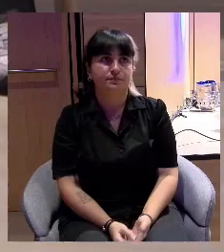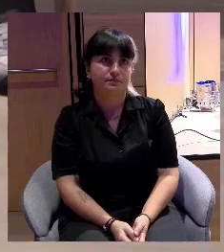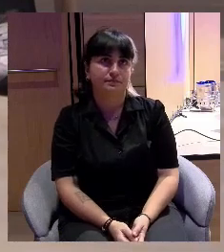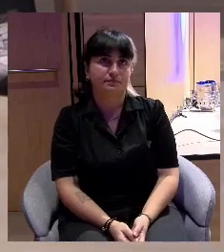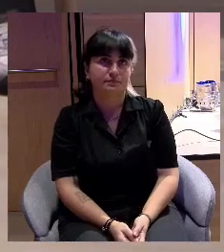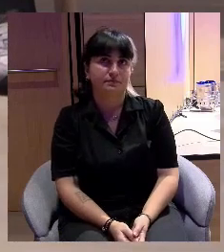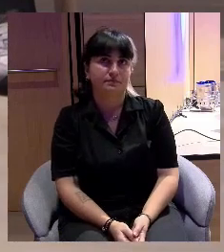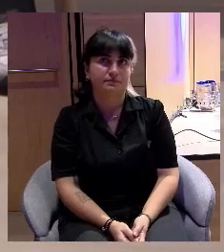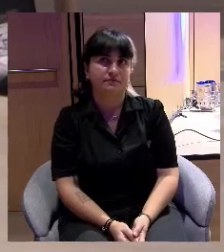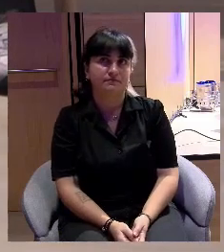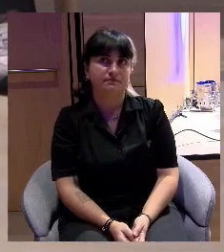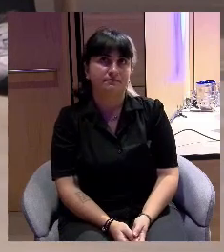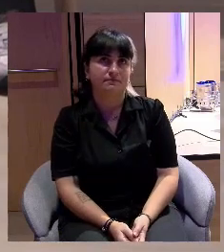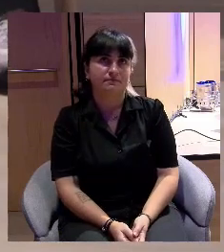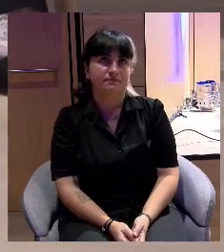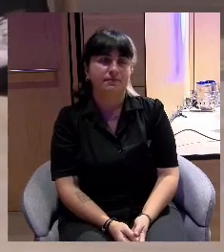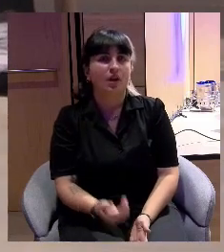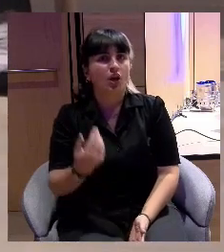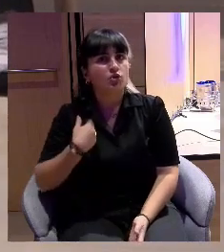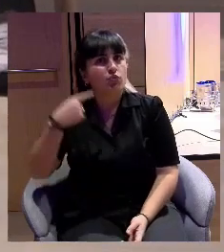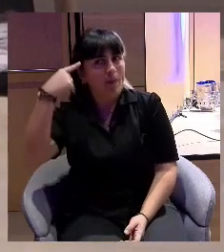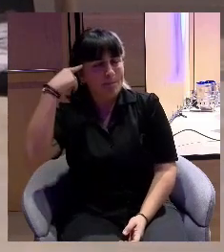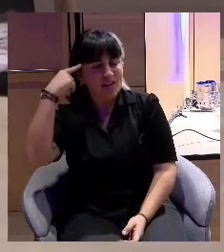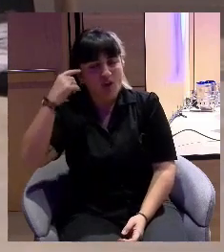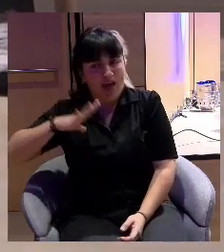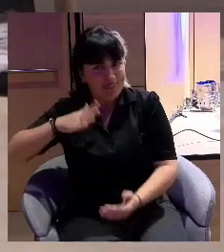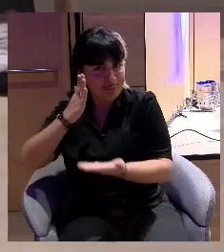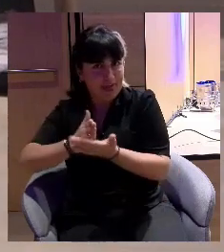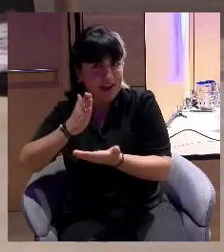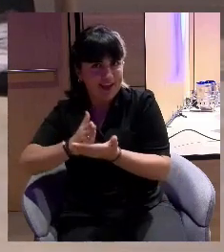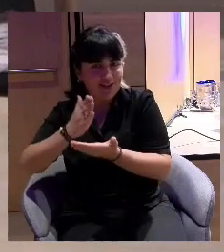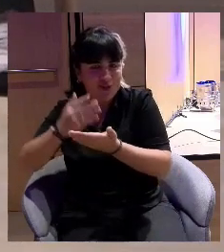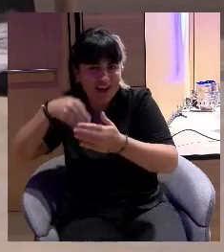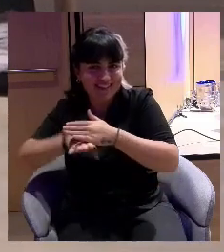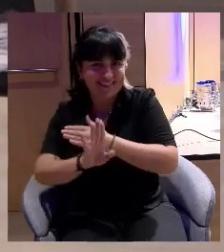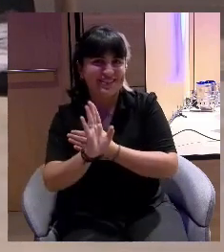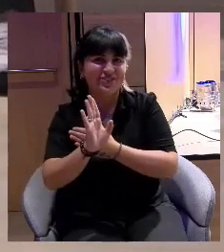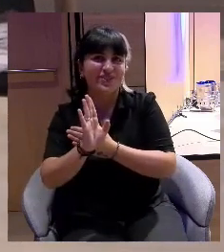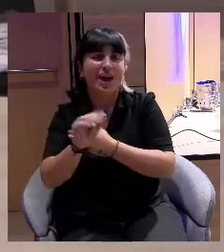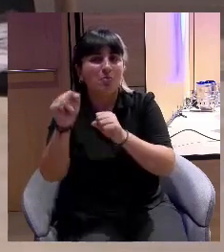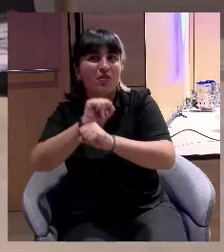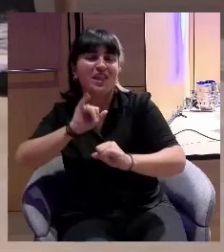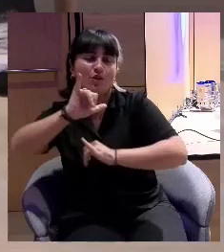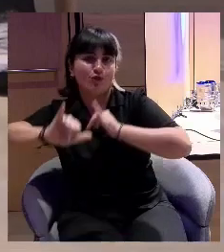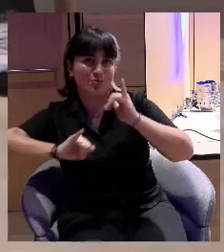yo le he puesto al derecho al acceso a la información y creo que esa es una